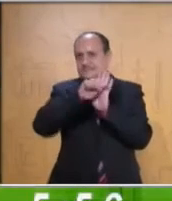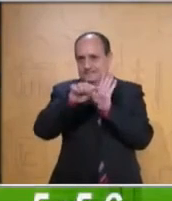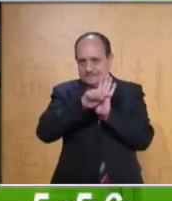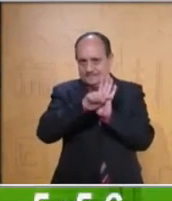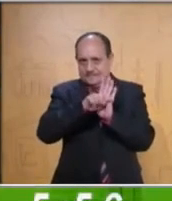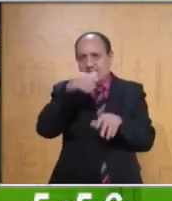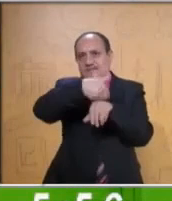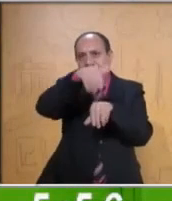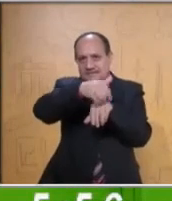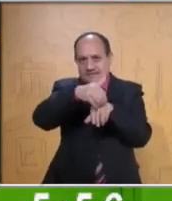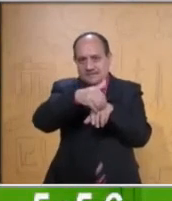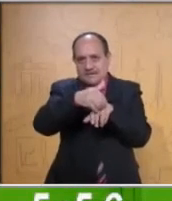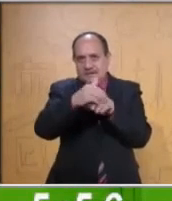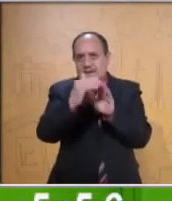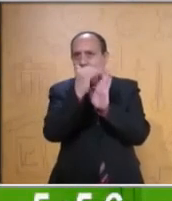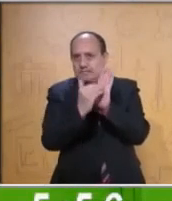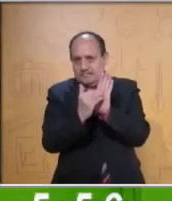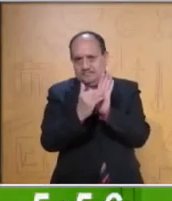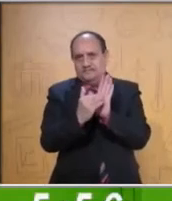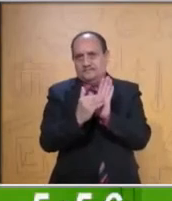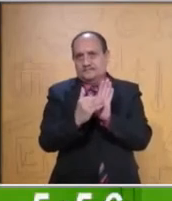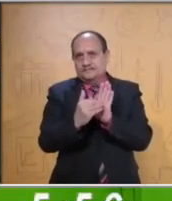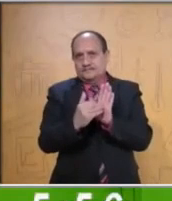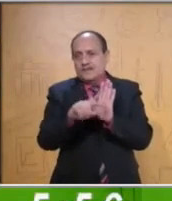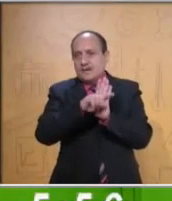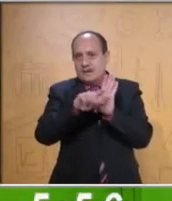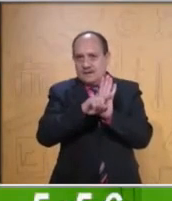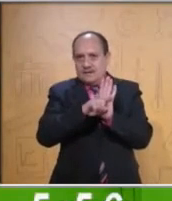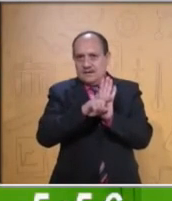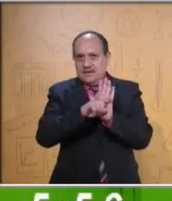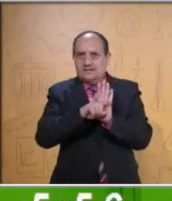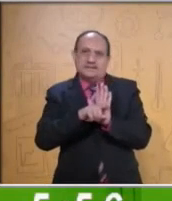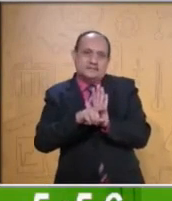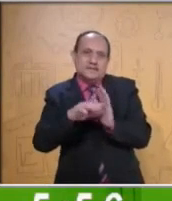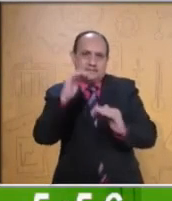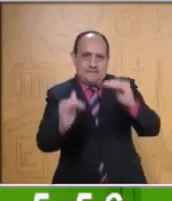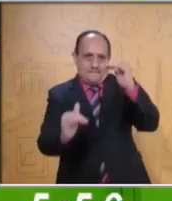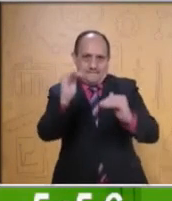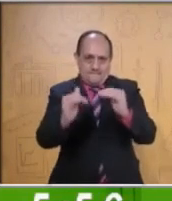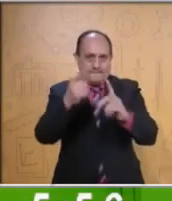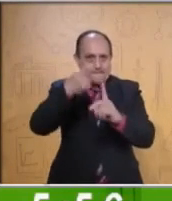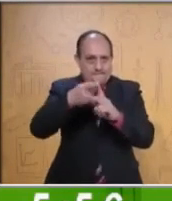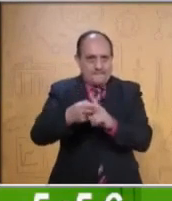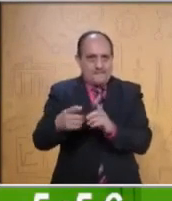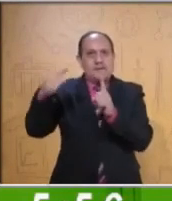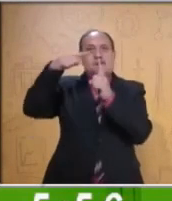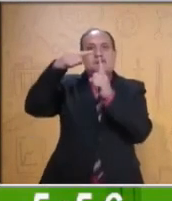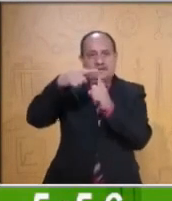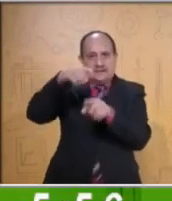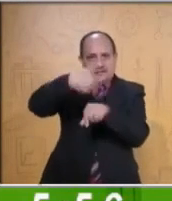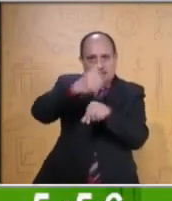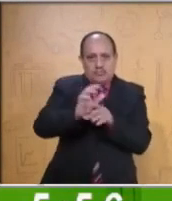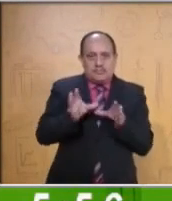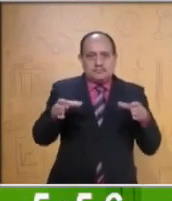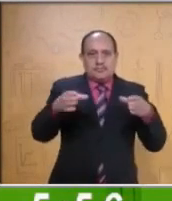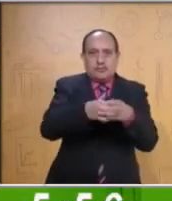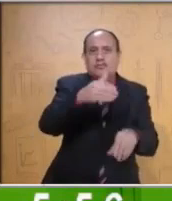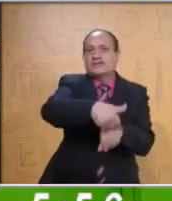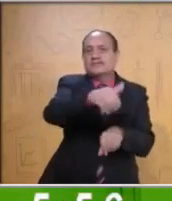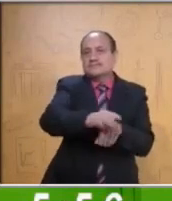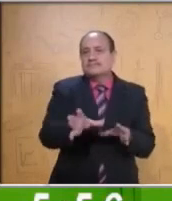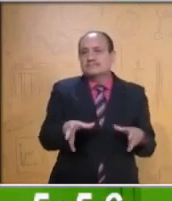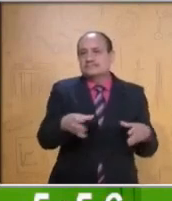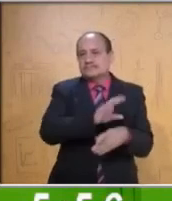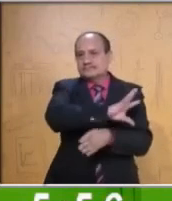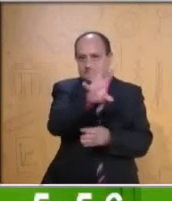el número menos la media aritmética entre el número de datos. Entonces, yo se